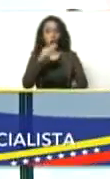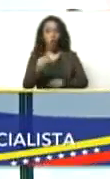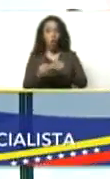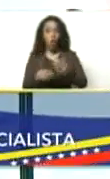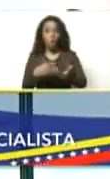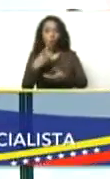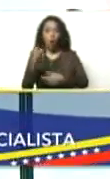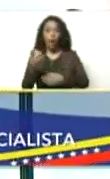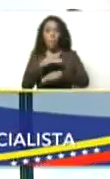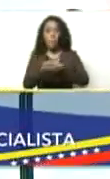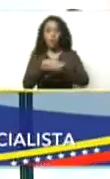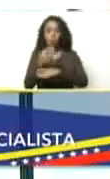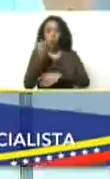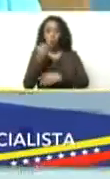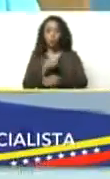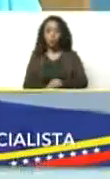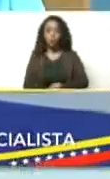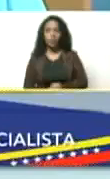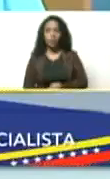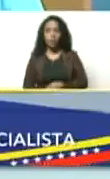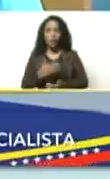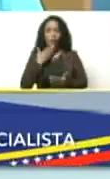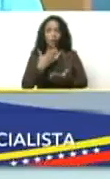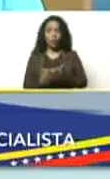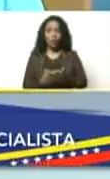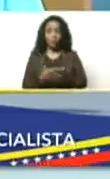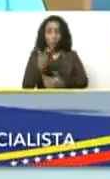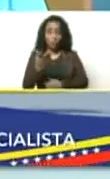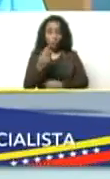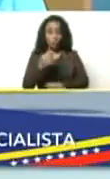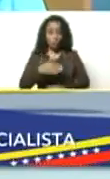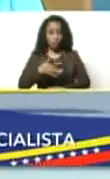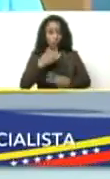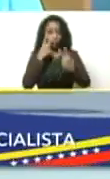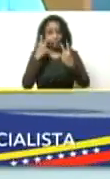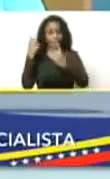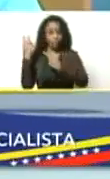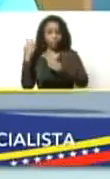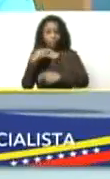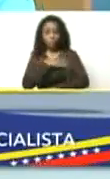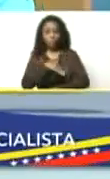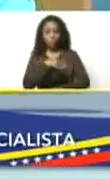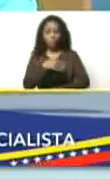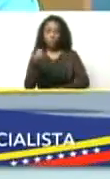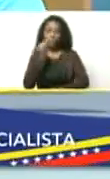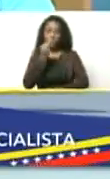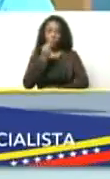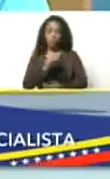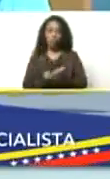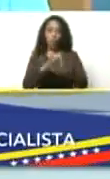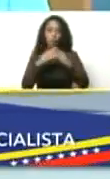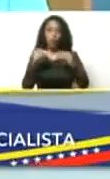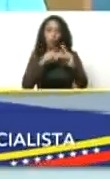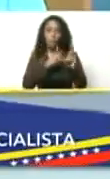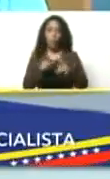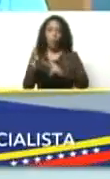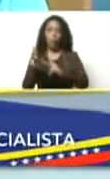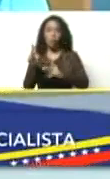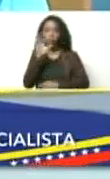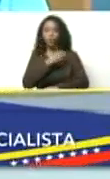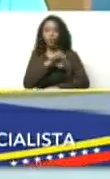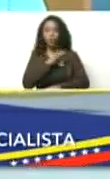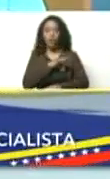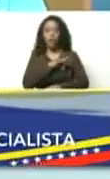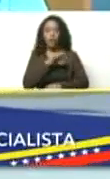artillería. Adelante. Bueno, muchísimas gracias, mi comandante en jefe. Bueno, como usted ha podido apreciar, la misión alimentación o todos los programas sociales